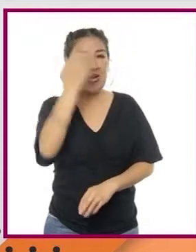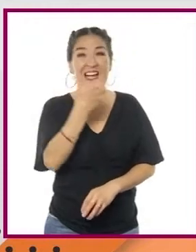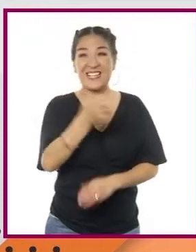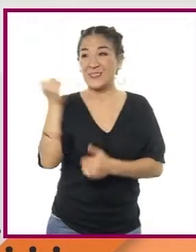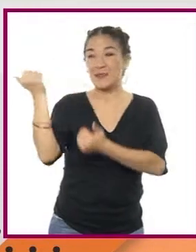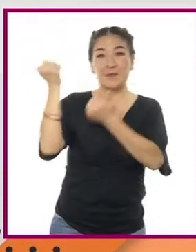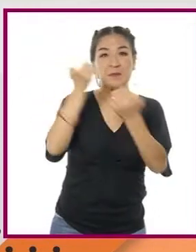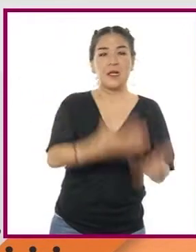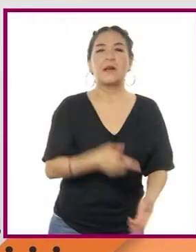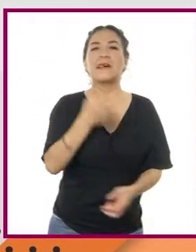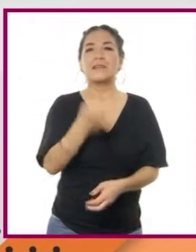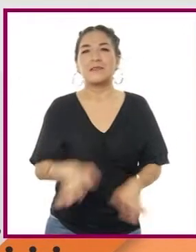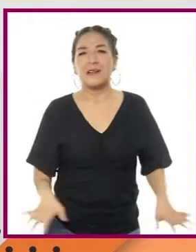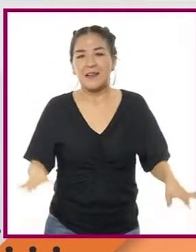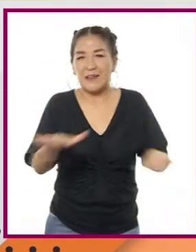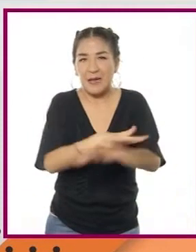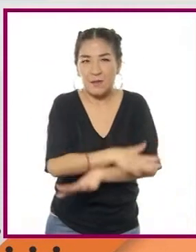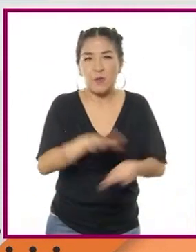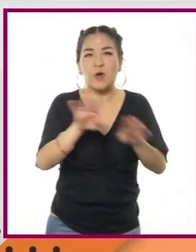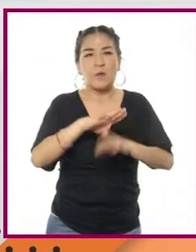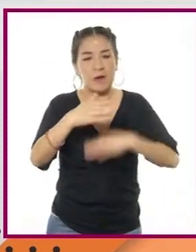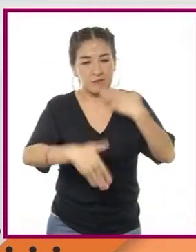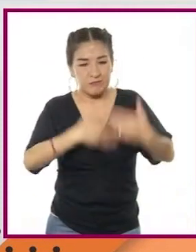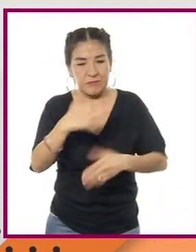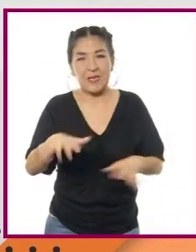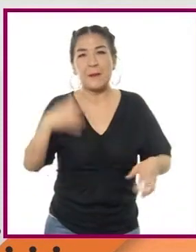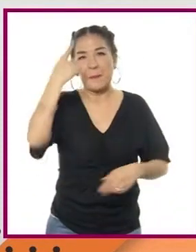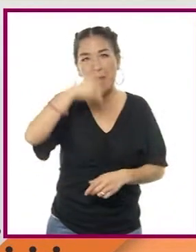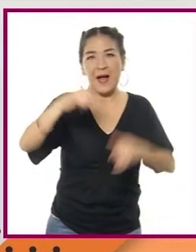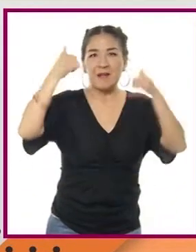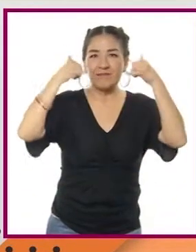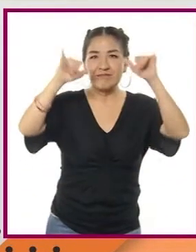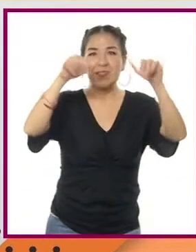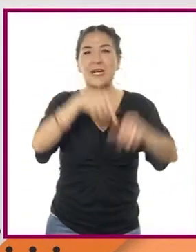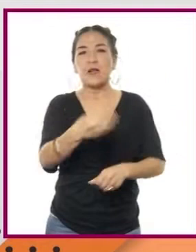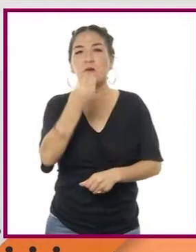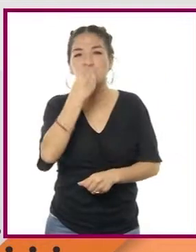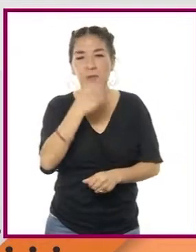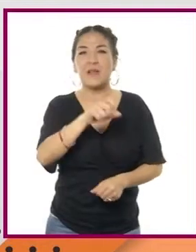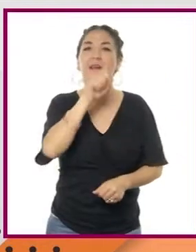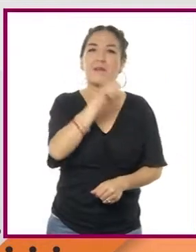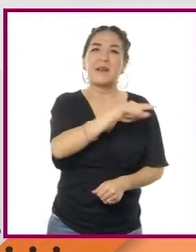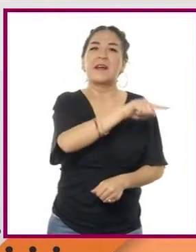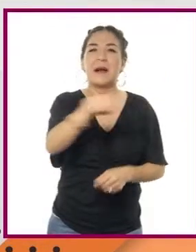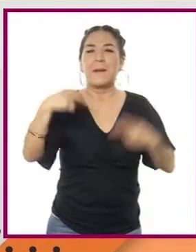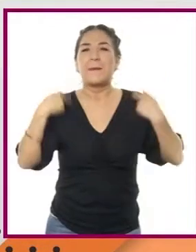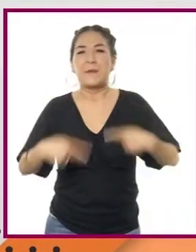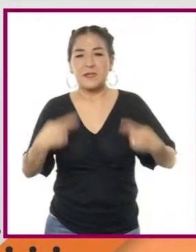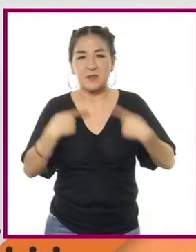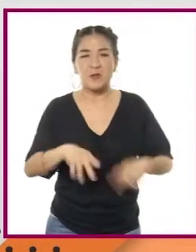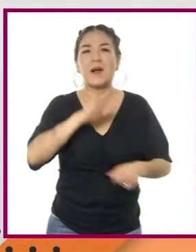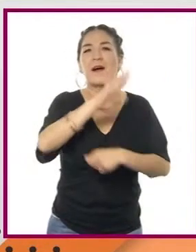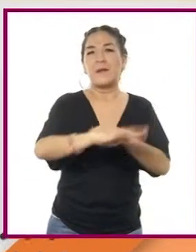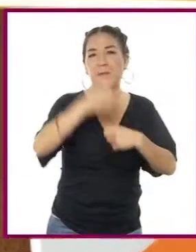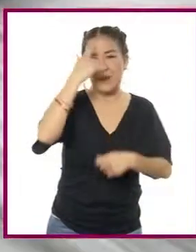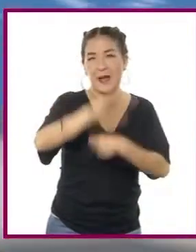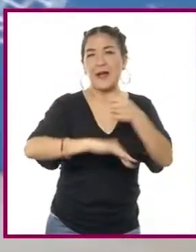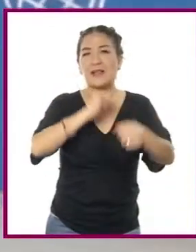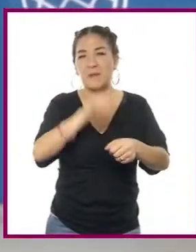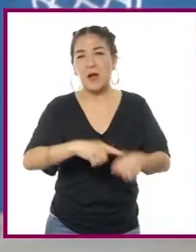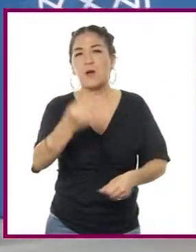cambios, no solo en los medios de producción agrícola y en la alimentación de la población, sino también en el